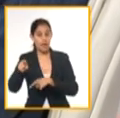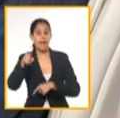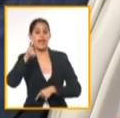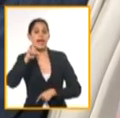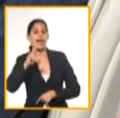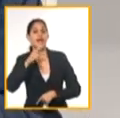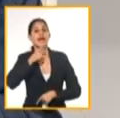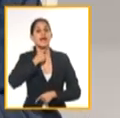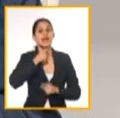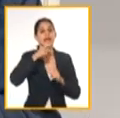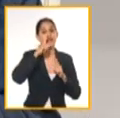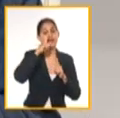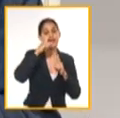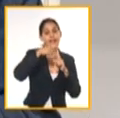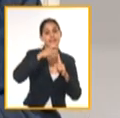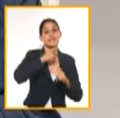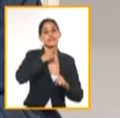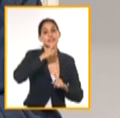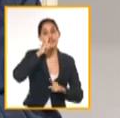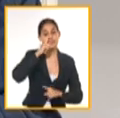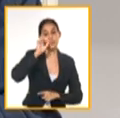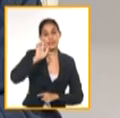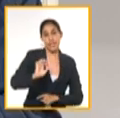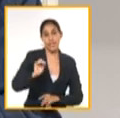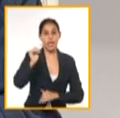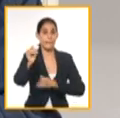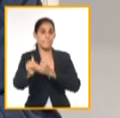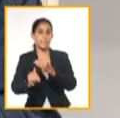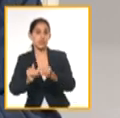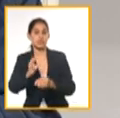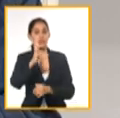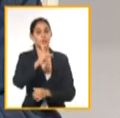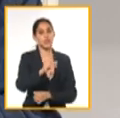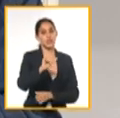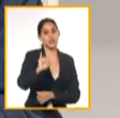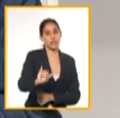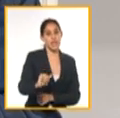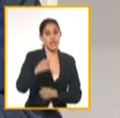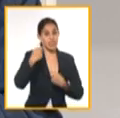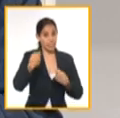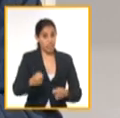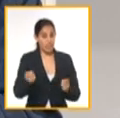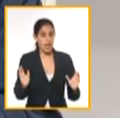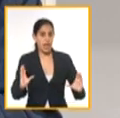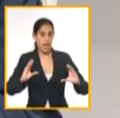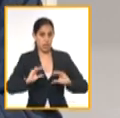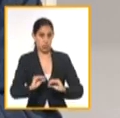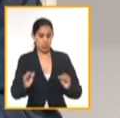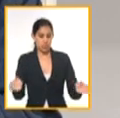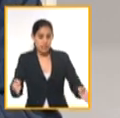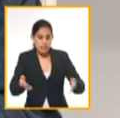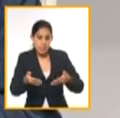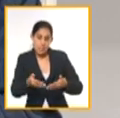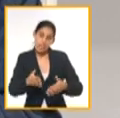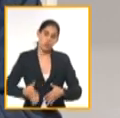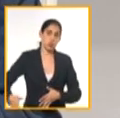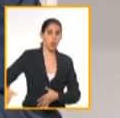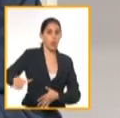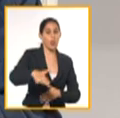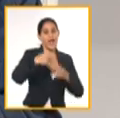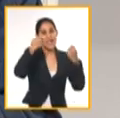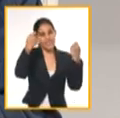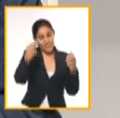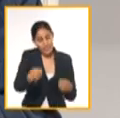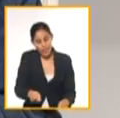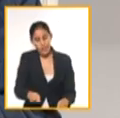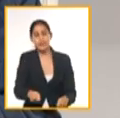trabajo, y tenemos la máquina número 6 en proceso de arranque, debe incorporarse también en la noche de hoy. O sea que al cierre de la noche debemos tener todas las unidades térmicas disponibles